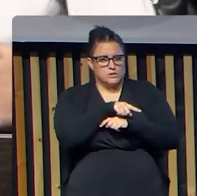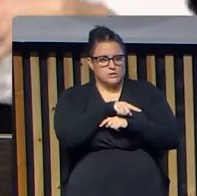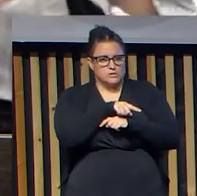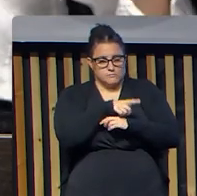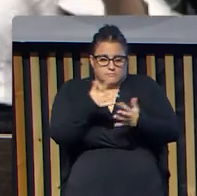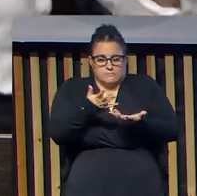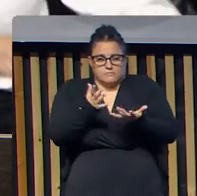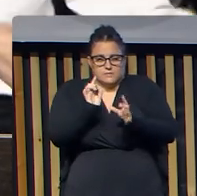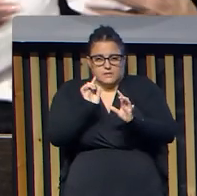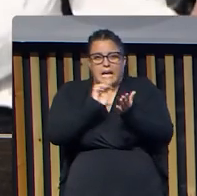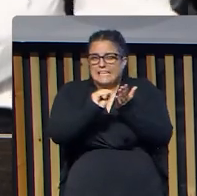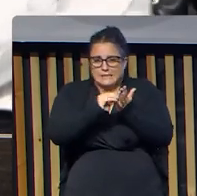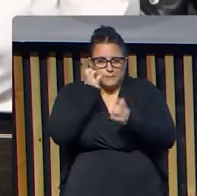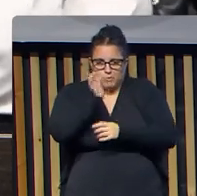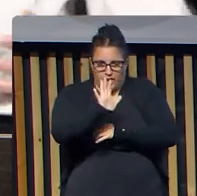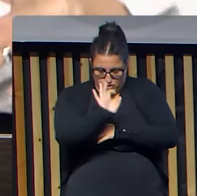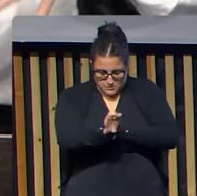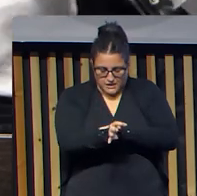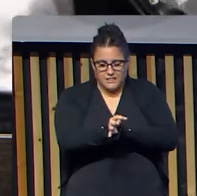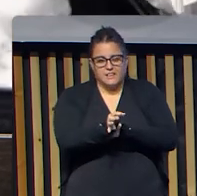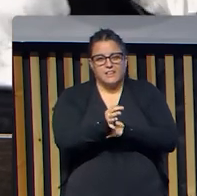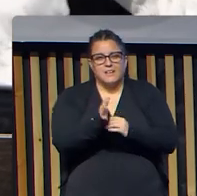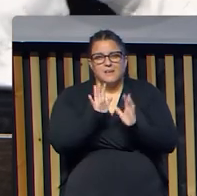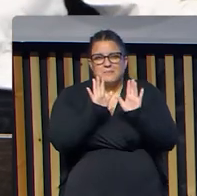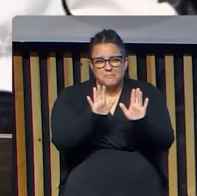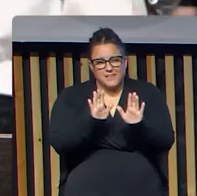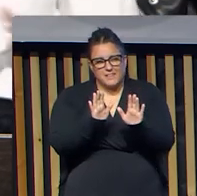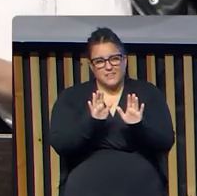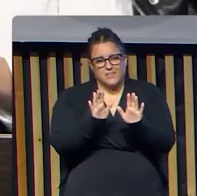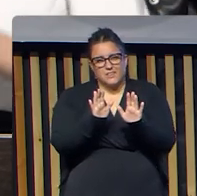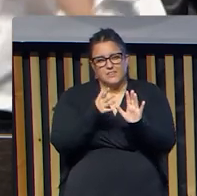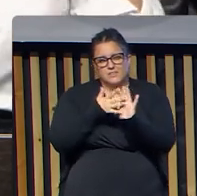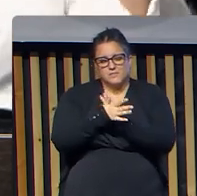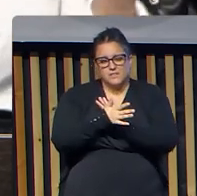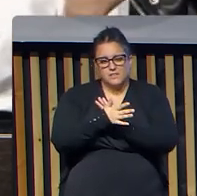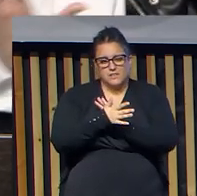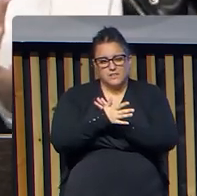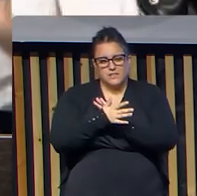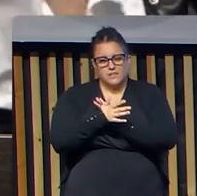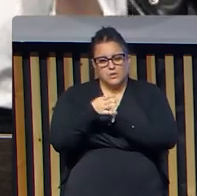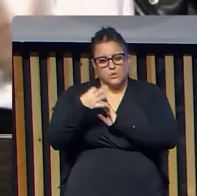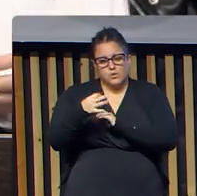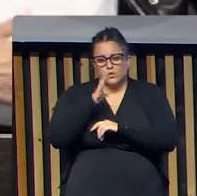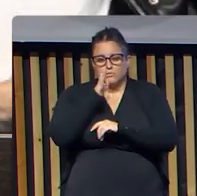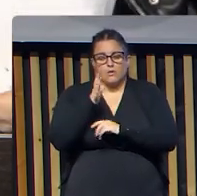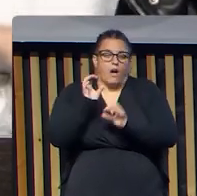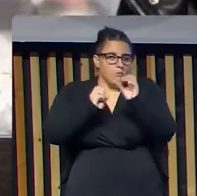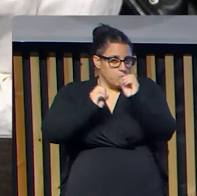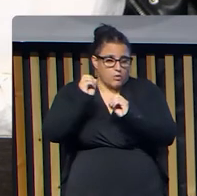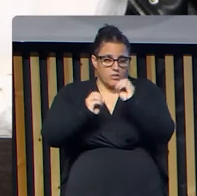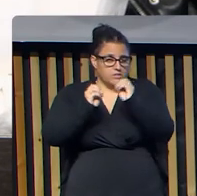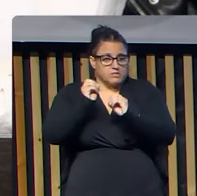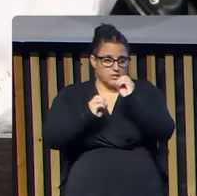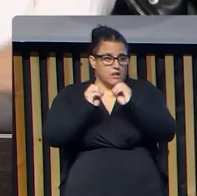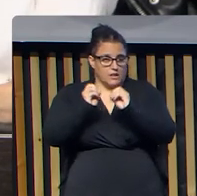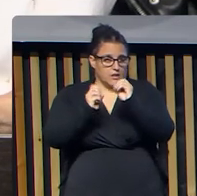tanto habrá un porcentaje que seguro que es para mantener su idea sacerdotal del yo de esto sé mucho